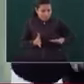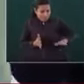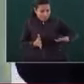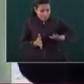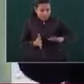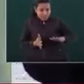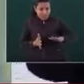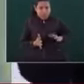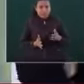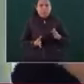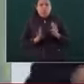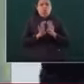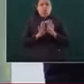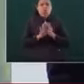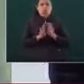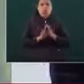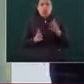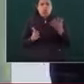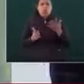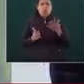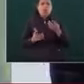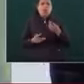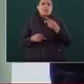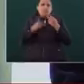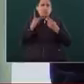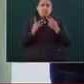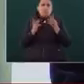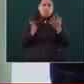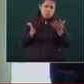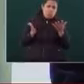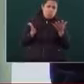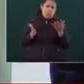un criterio más plural.